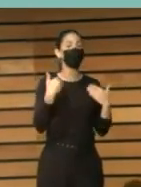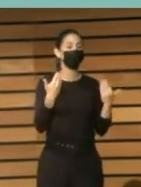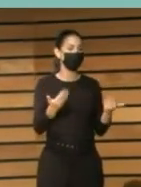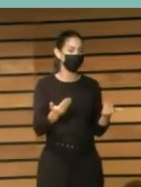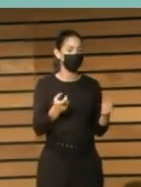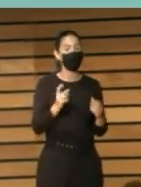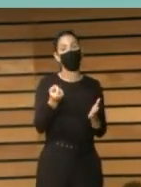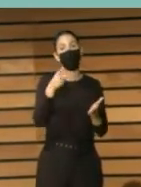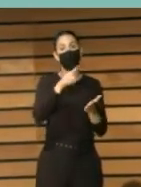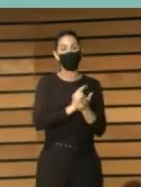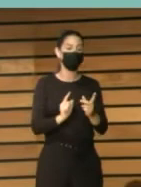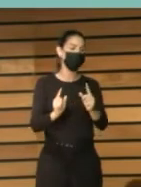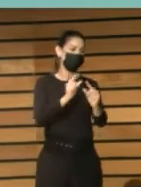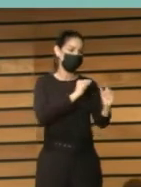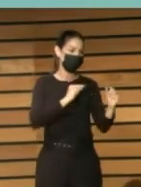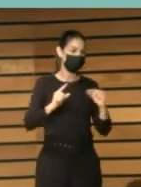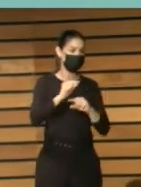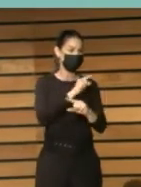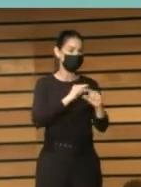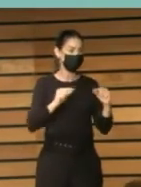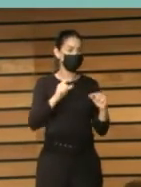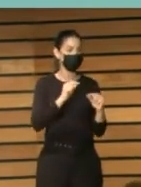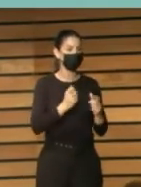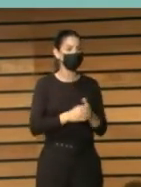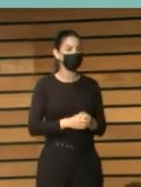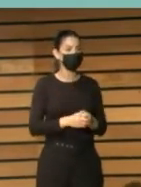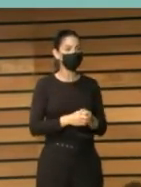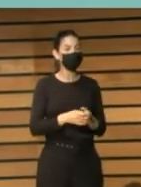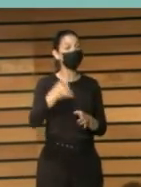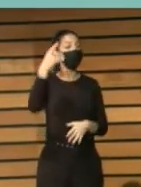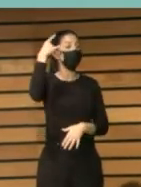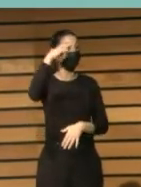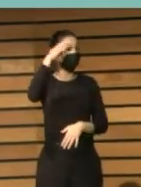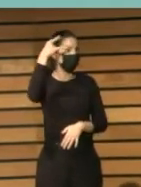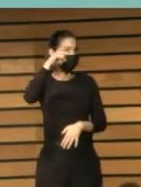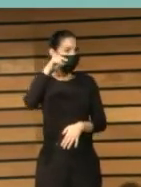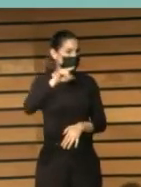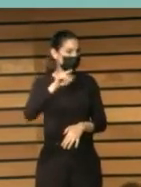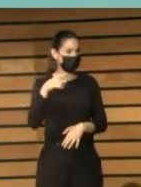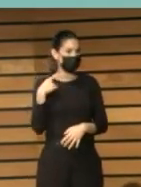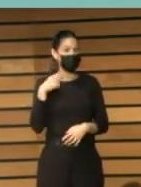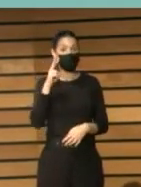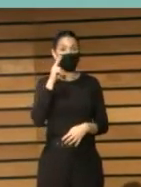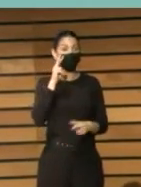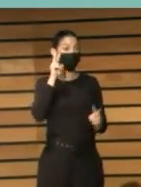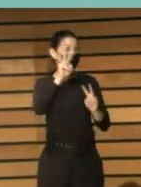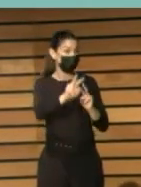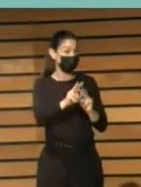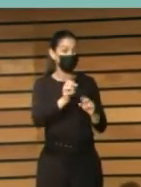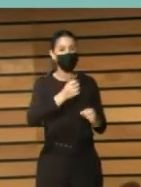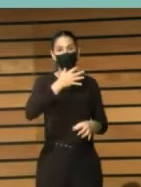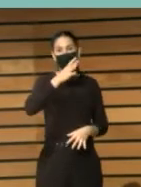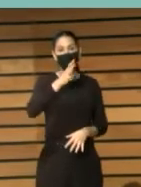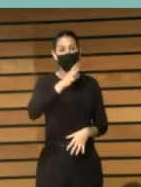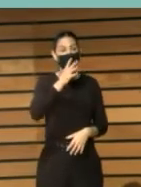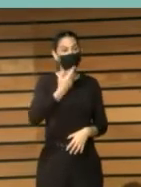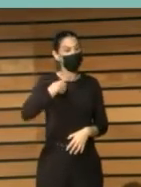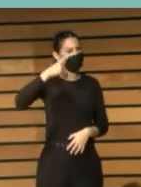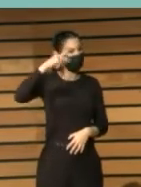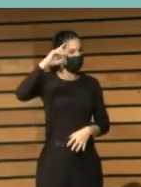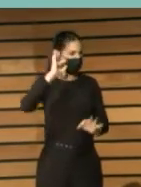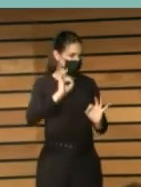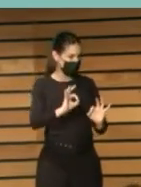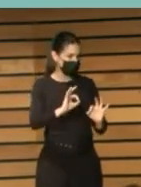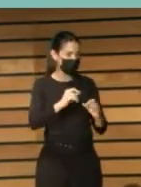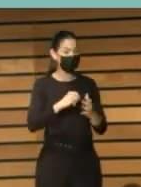debates, quien no los vio, yo les digo, hagan una visita a Salamanca porque es una experiencia, vale la pena. Hay pocos sitios donde las personas participen